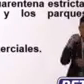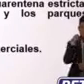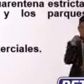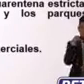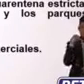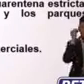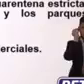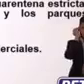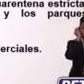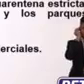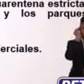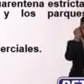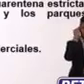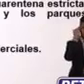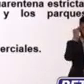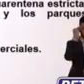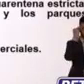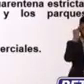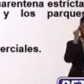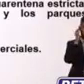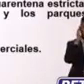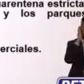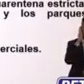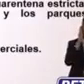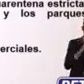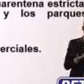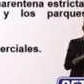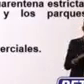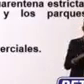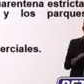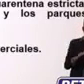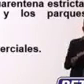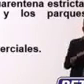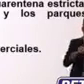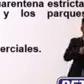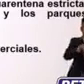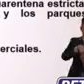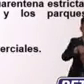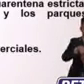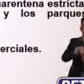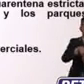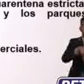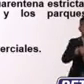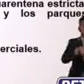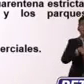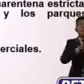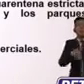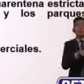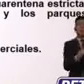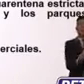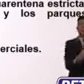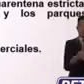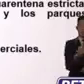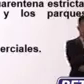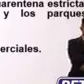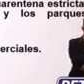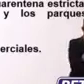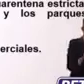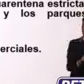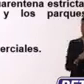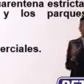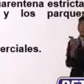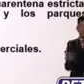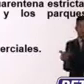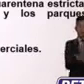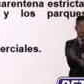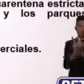tendremos restricción a la movilidad de vehículos y de personas desde las 10 de la noche hasta las 4 de la